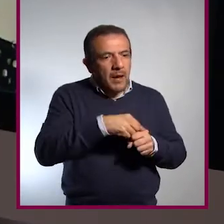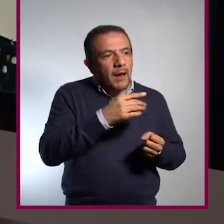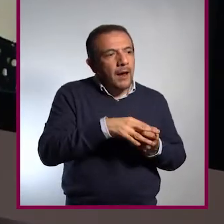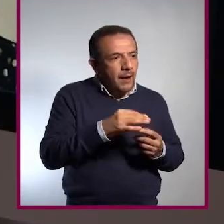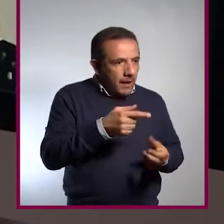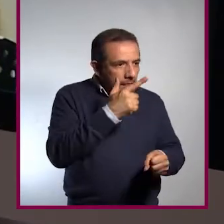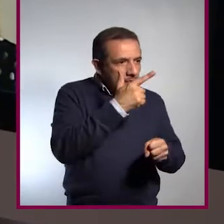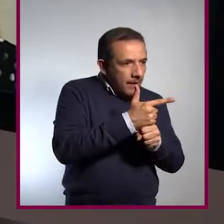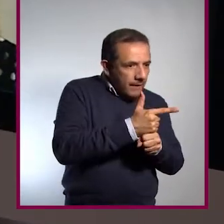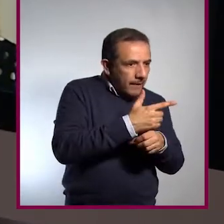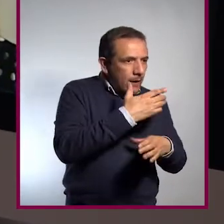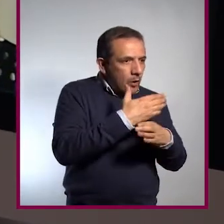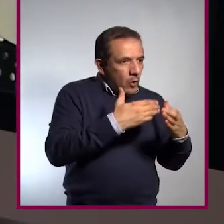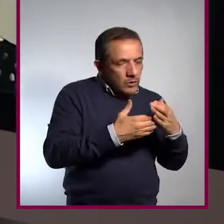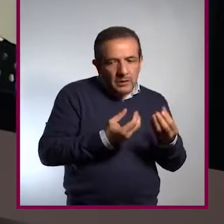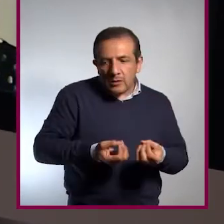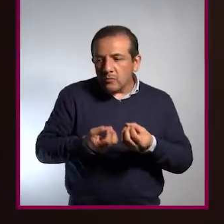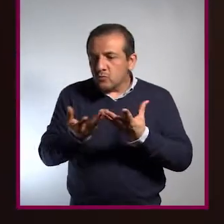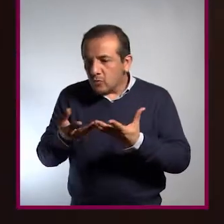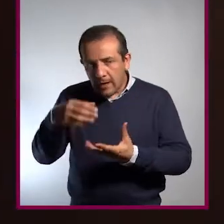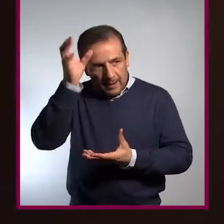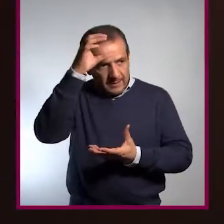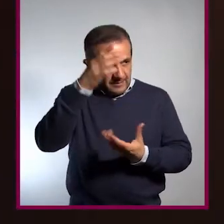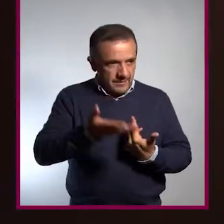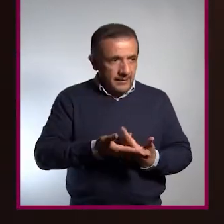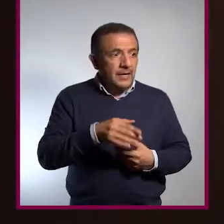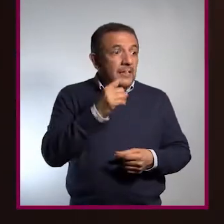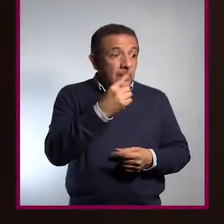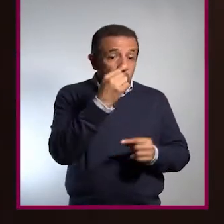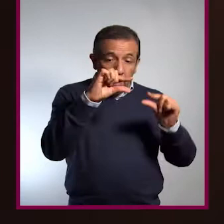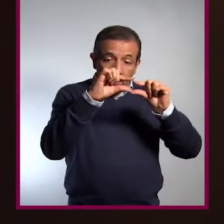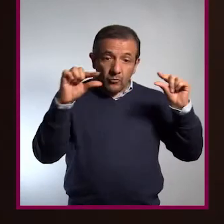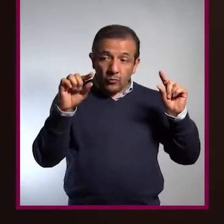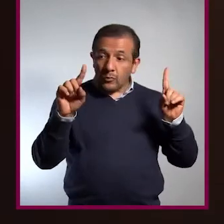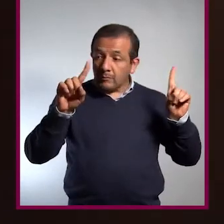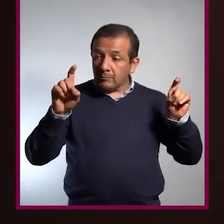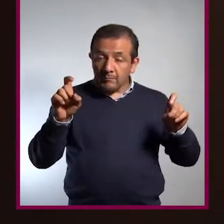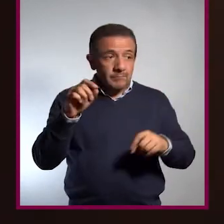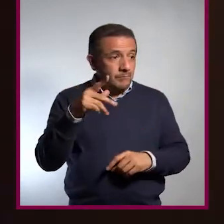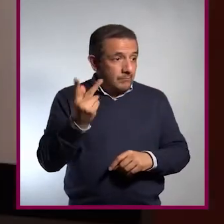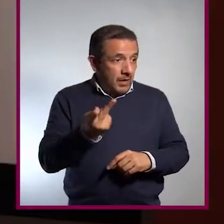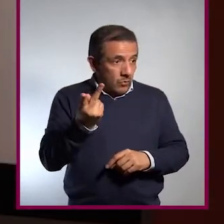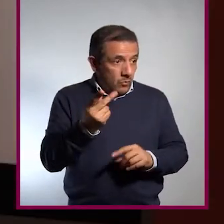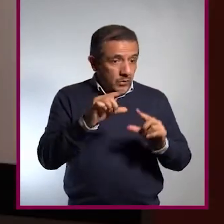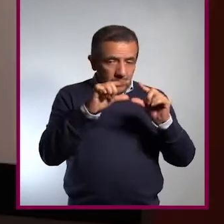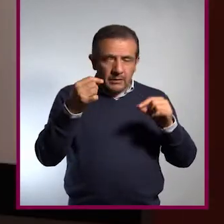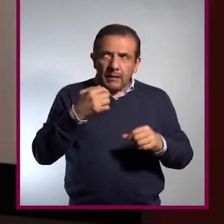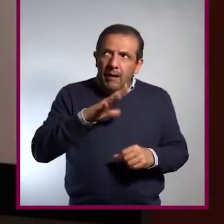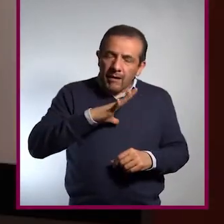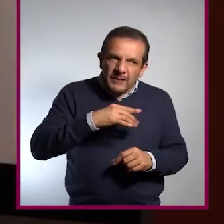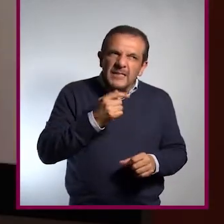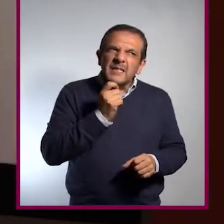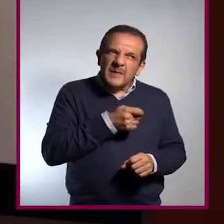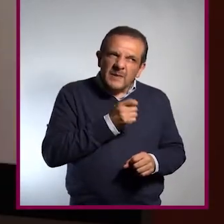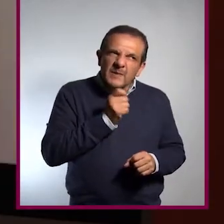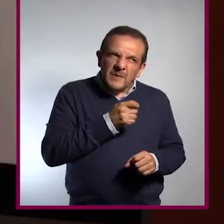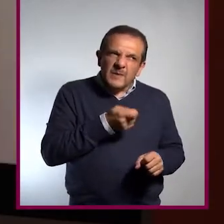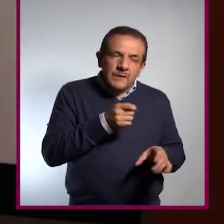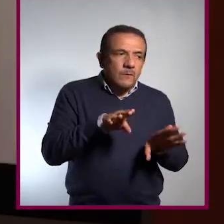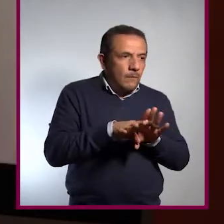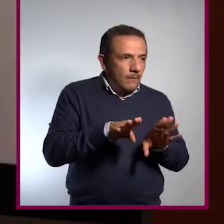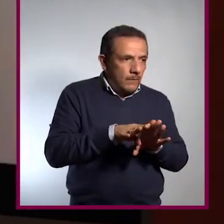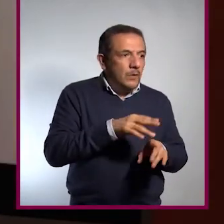propósito de contribuir con conocimiento a la ciencia. Todo se deriva de una pregunta que tenemos, una interrogante. Y las preguntas